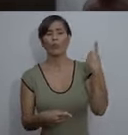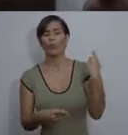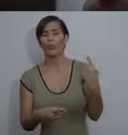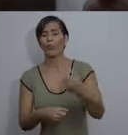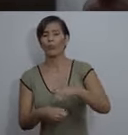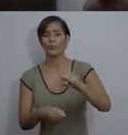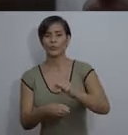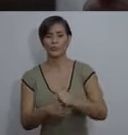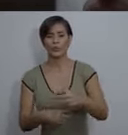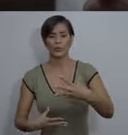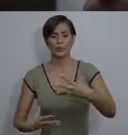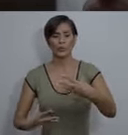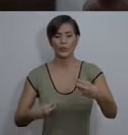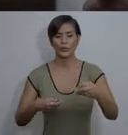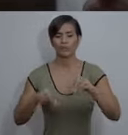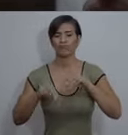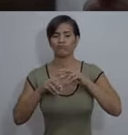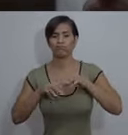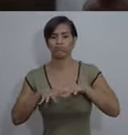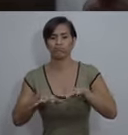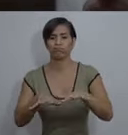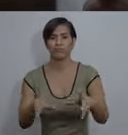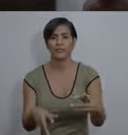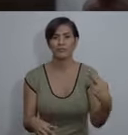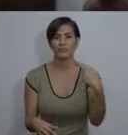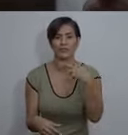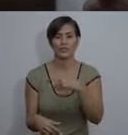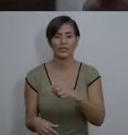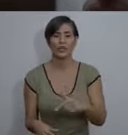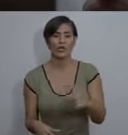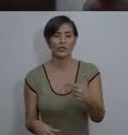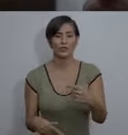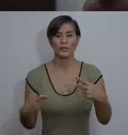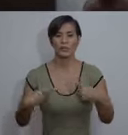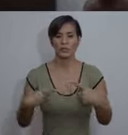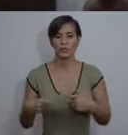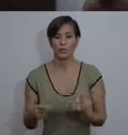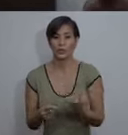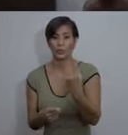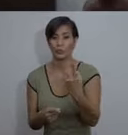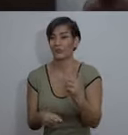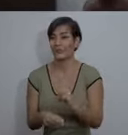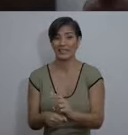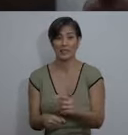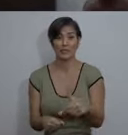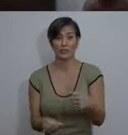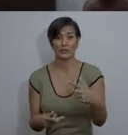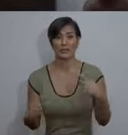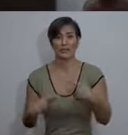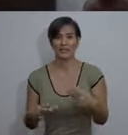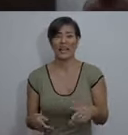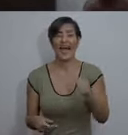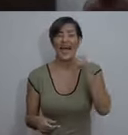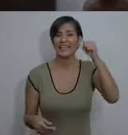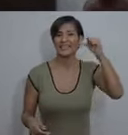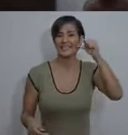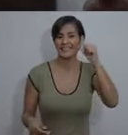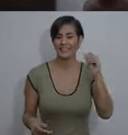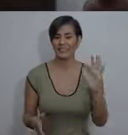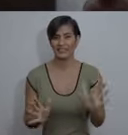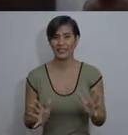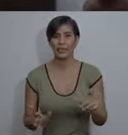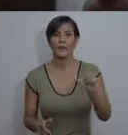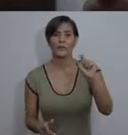semanas el ritmo de contagios se aceleró hasta 12 casos en un solo día y al cierre de ayer se